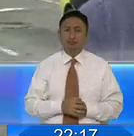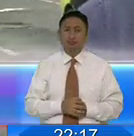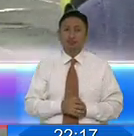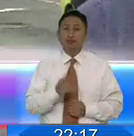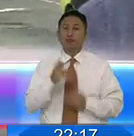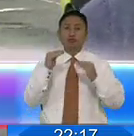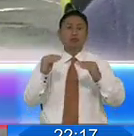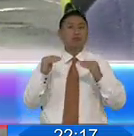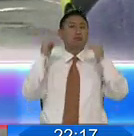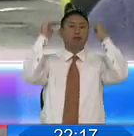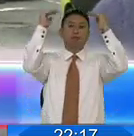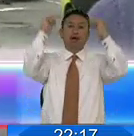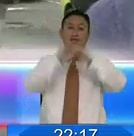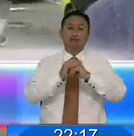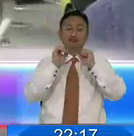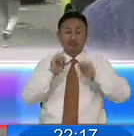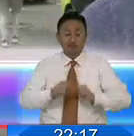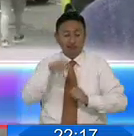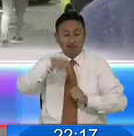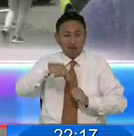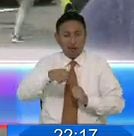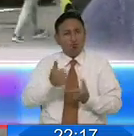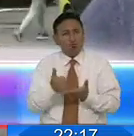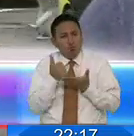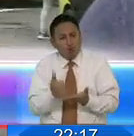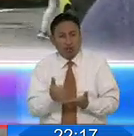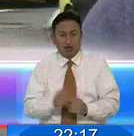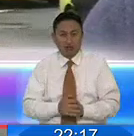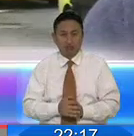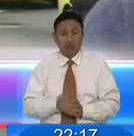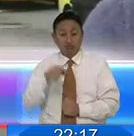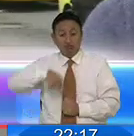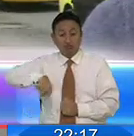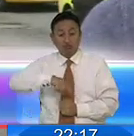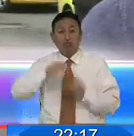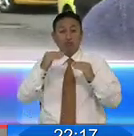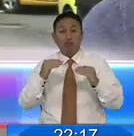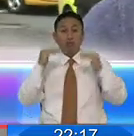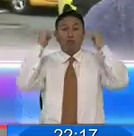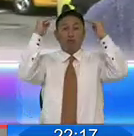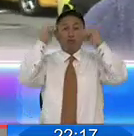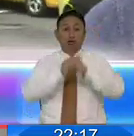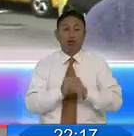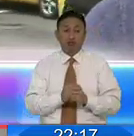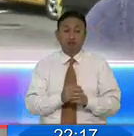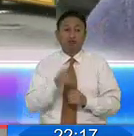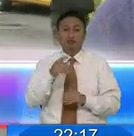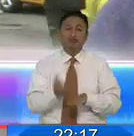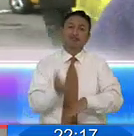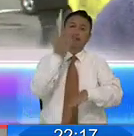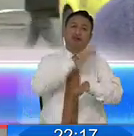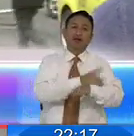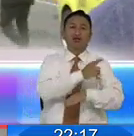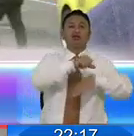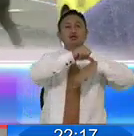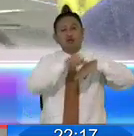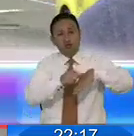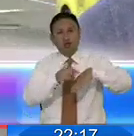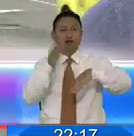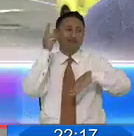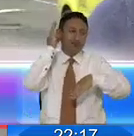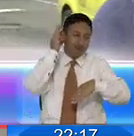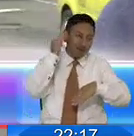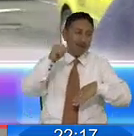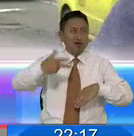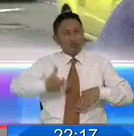tiene que ser adecuada en ese sentido se debe afectar los posgrados que ya no los los clásicos como cirugía pediatría anestesiología